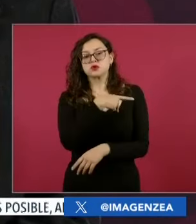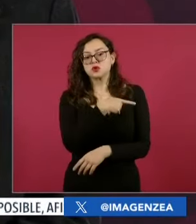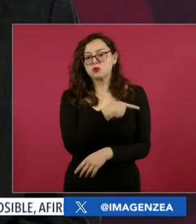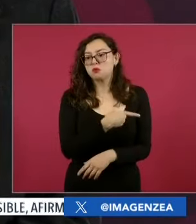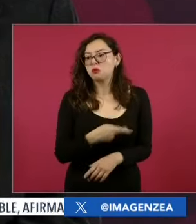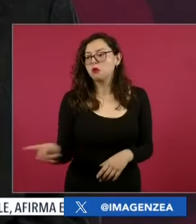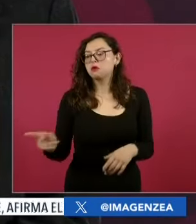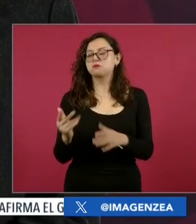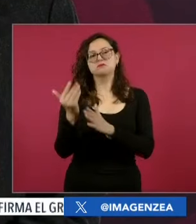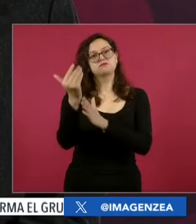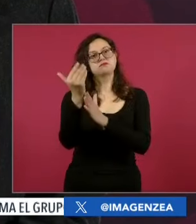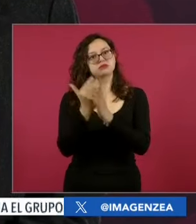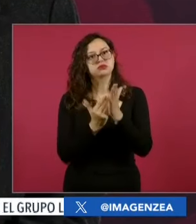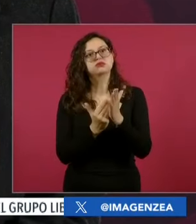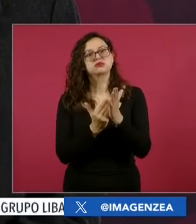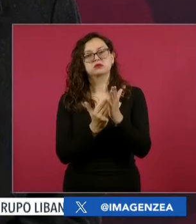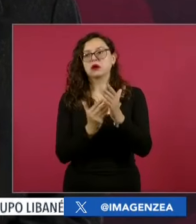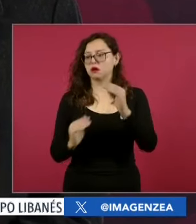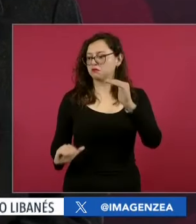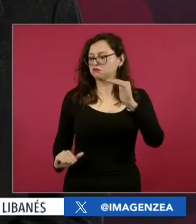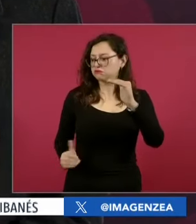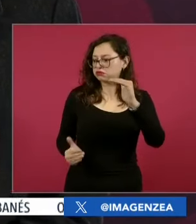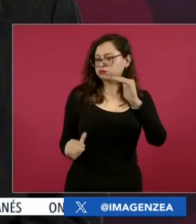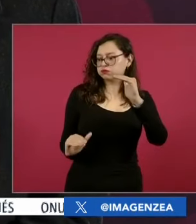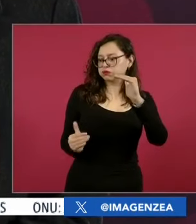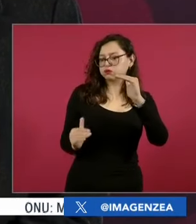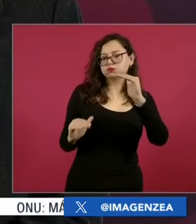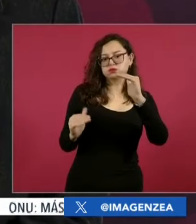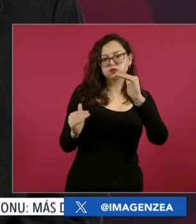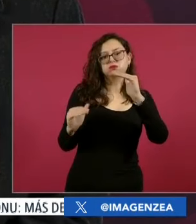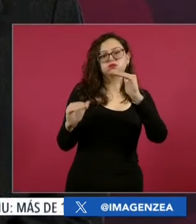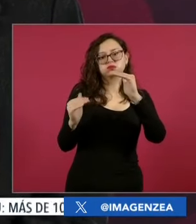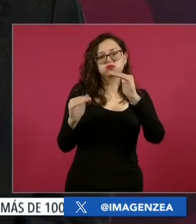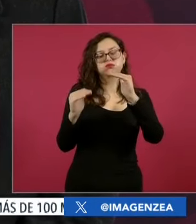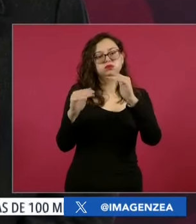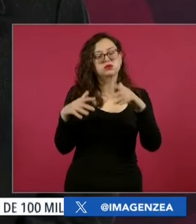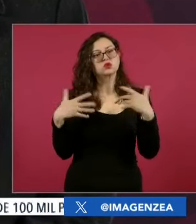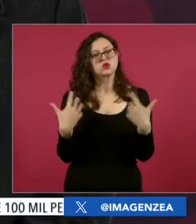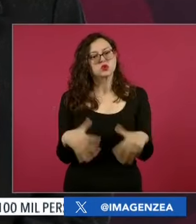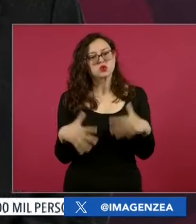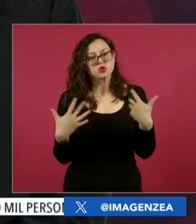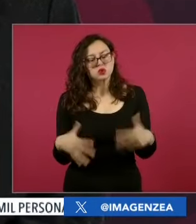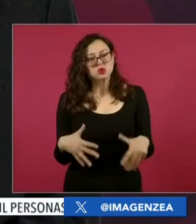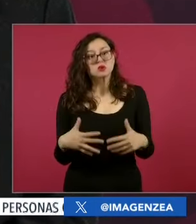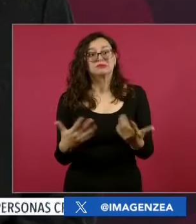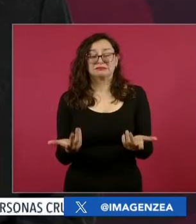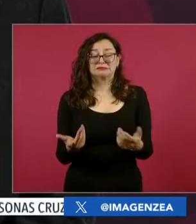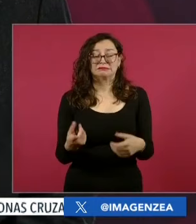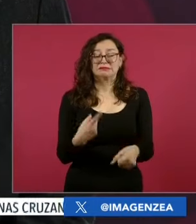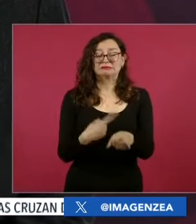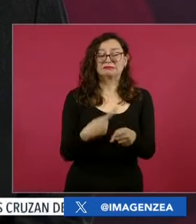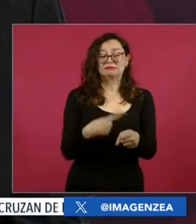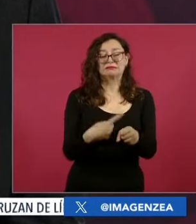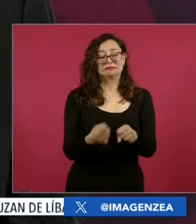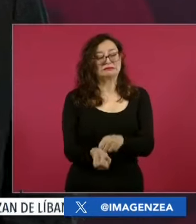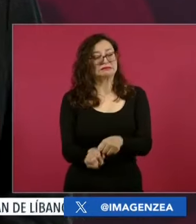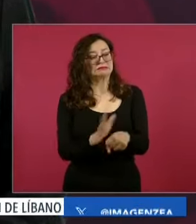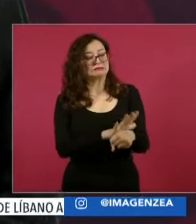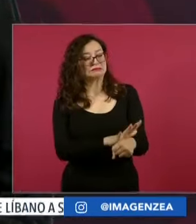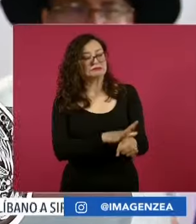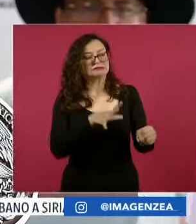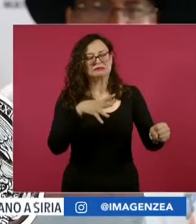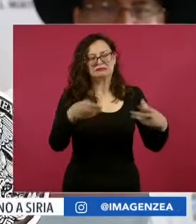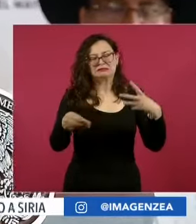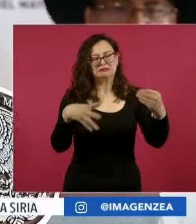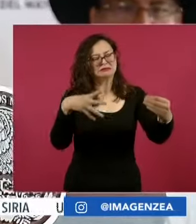la desigualdad en nuestro país. A pesar de la pandemia que tanto dolor nos